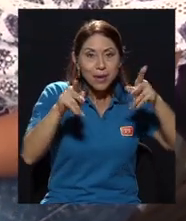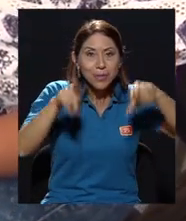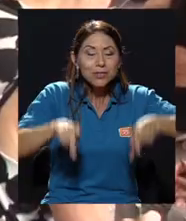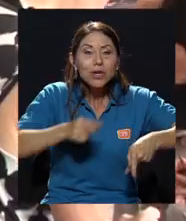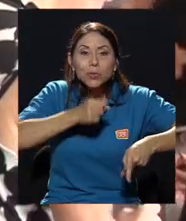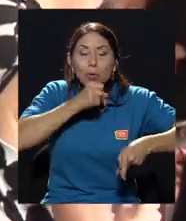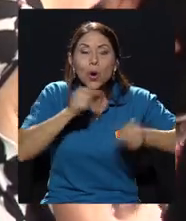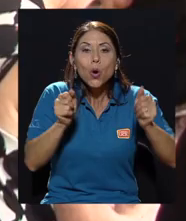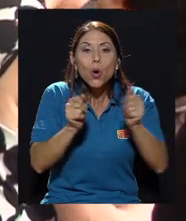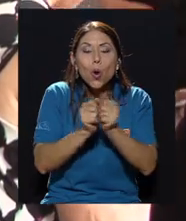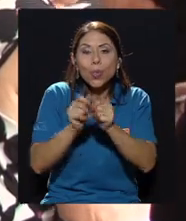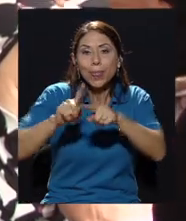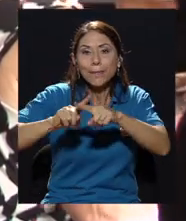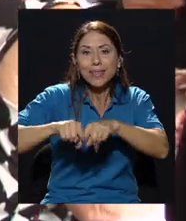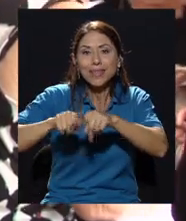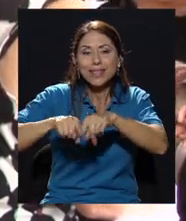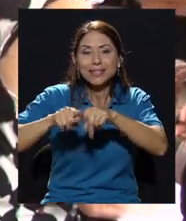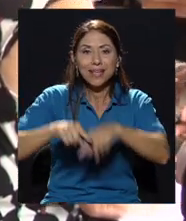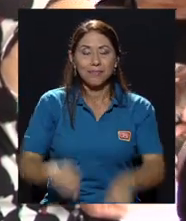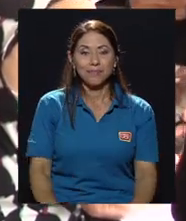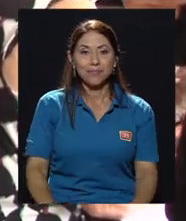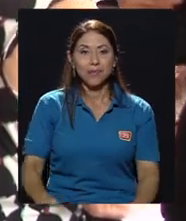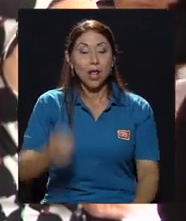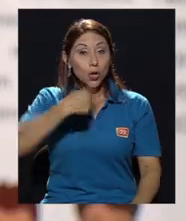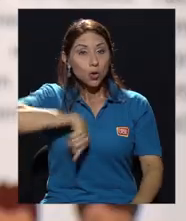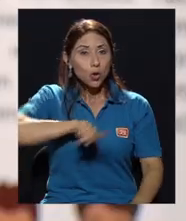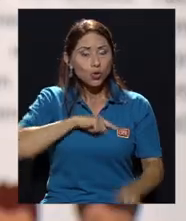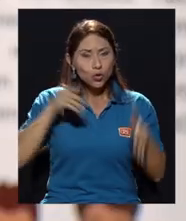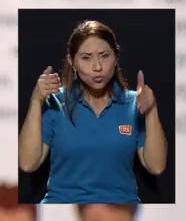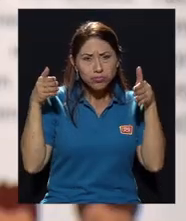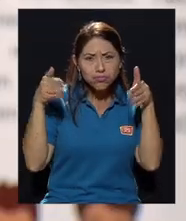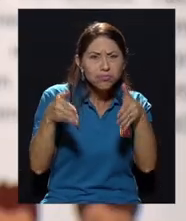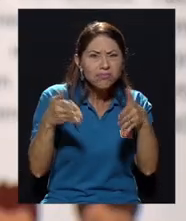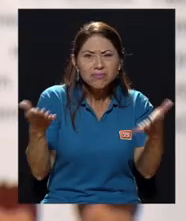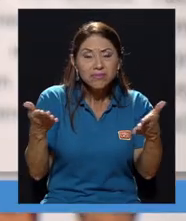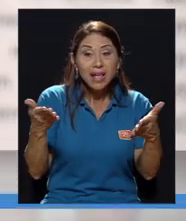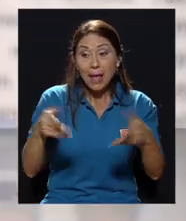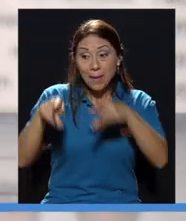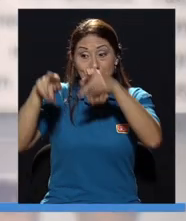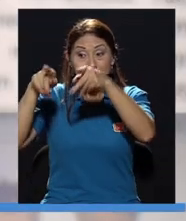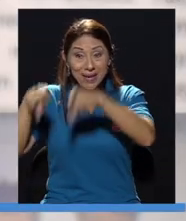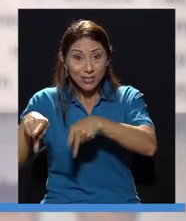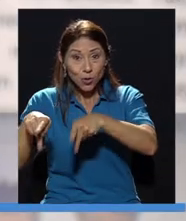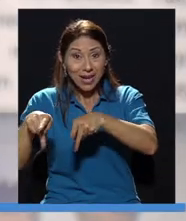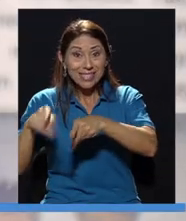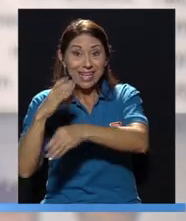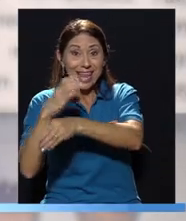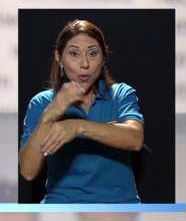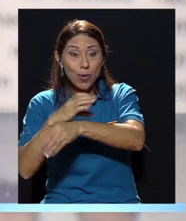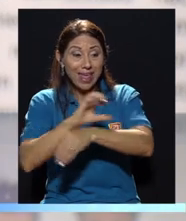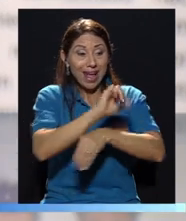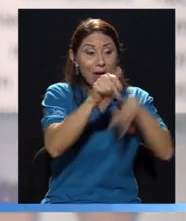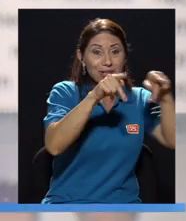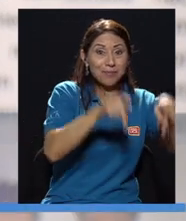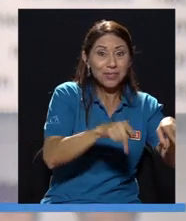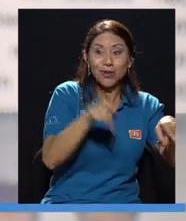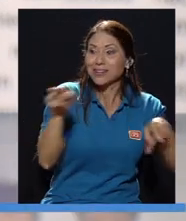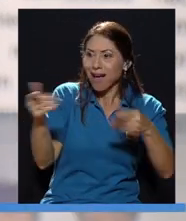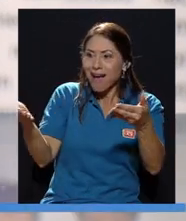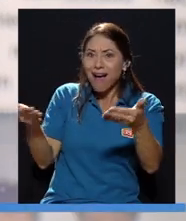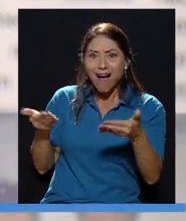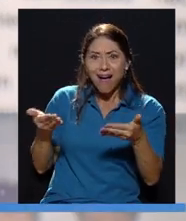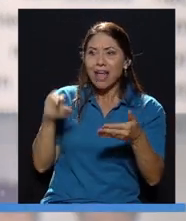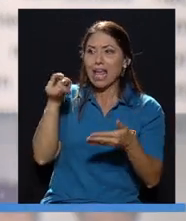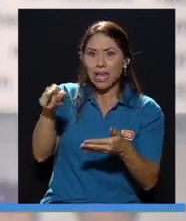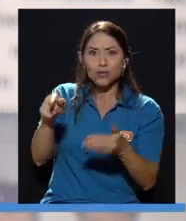adultas mayores con algún grado de dependencia. Nos abocamos a la tarea de recibir a personas cuidadoras de personas adultas mayores que tienen